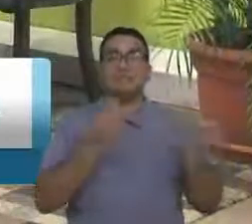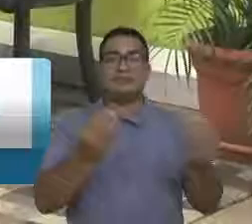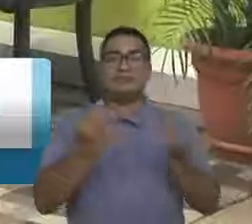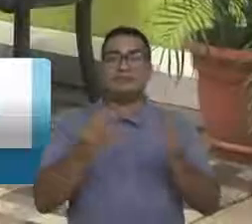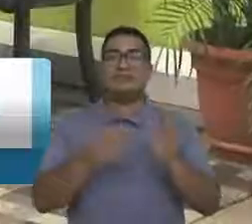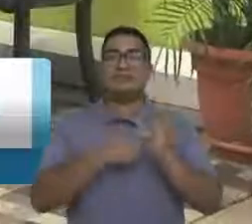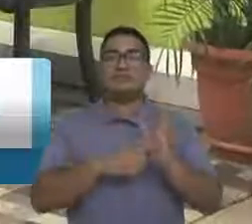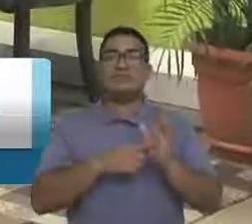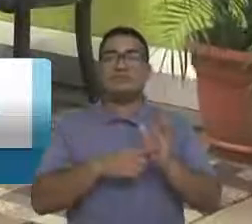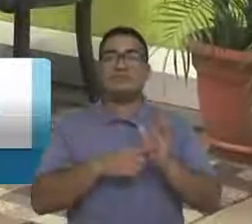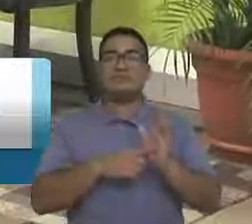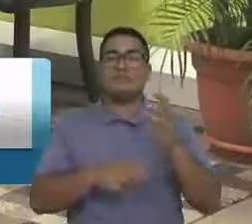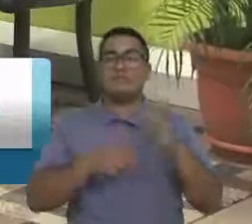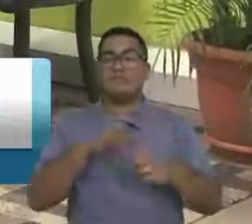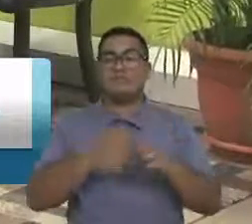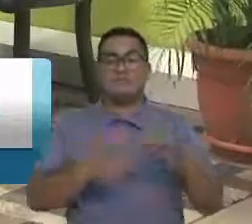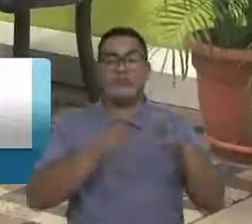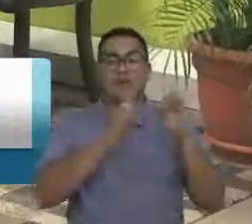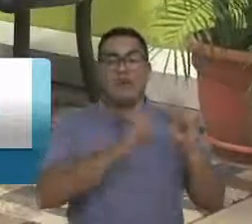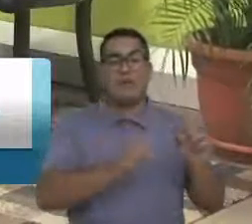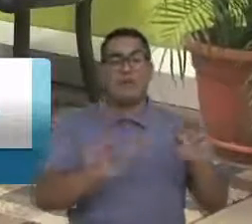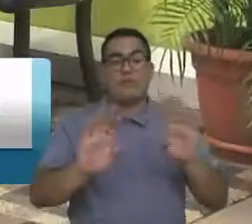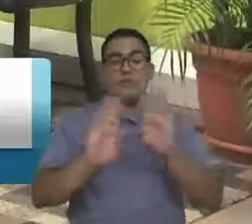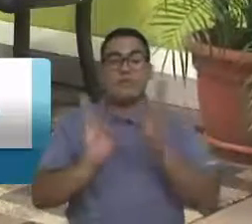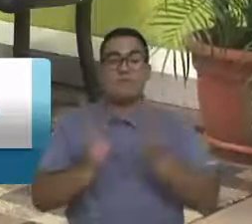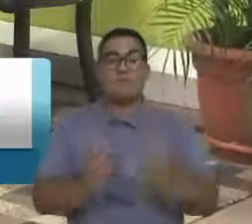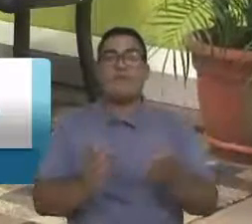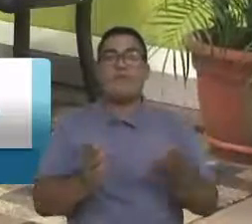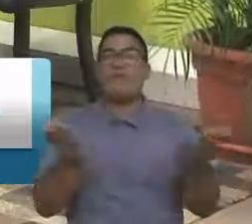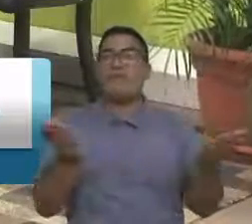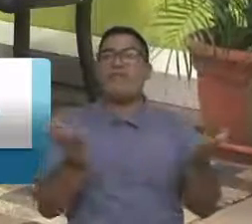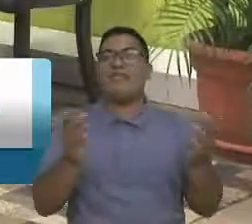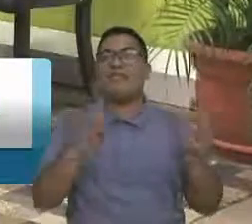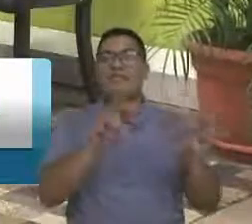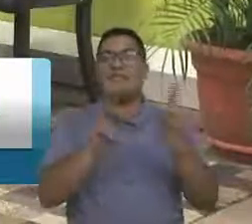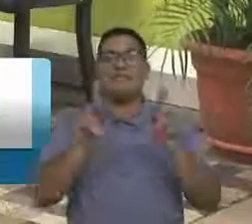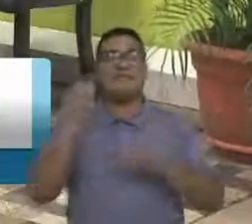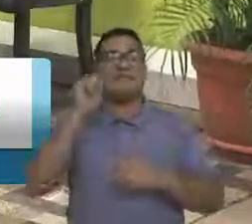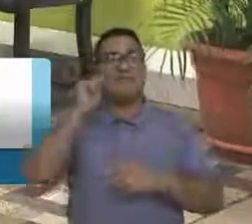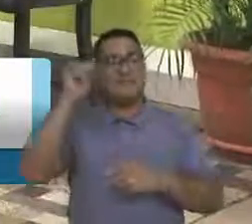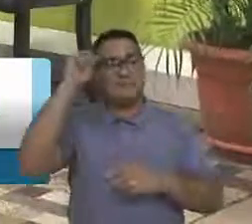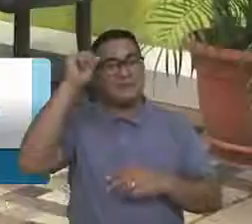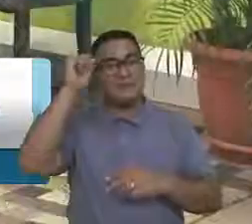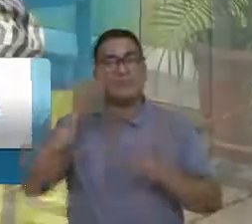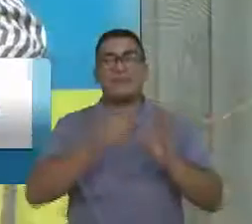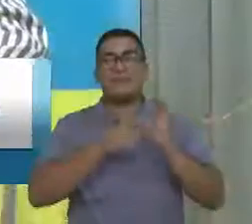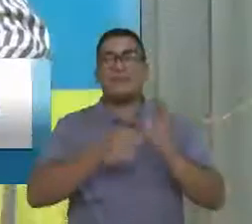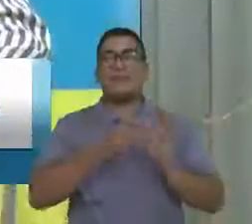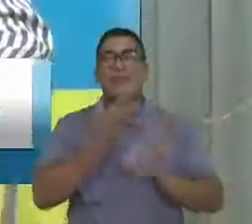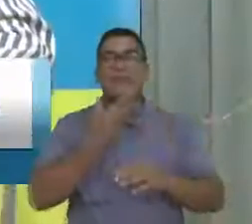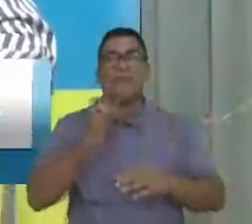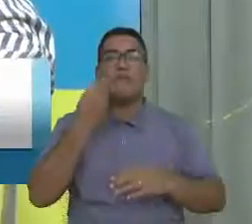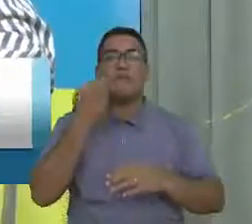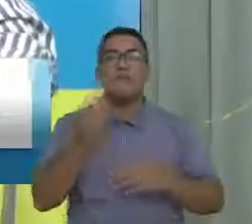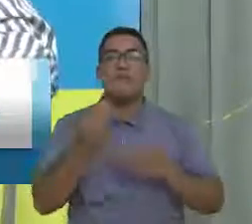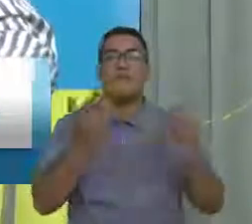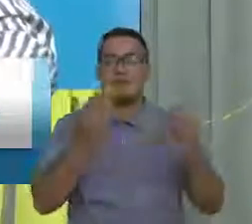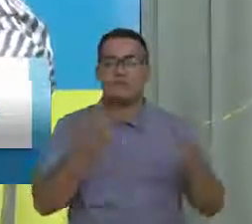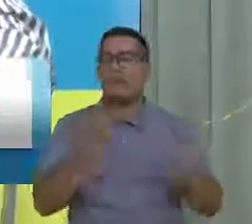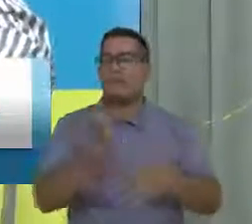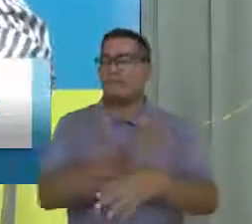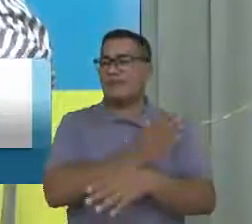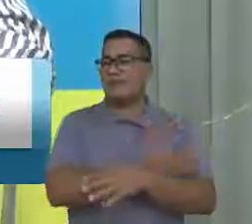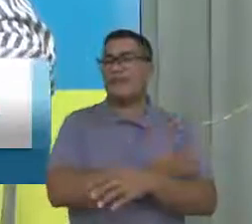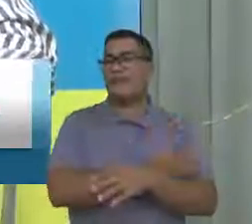afectando a las mujeres, a los hombres, a las personas adultas, inclusive a los jóvenes? Escuché, hoy